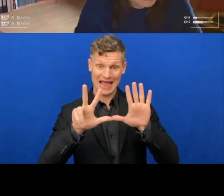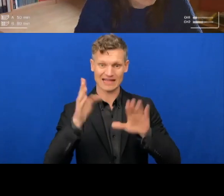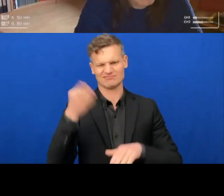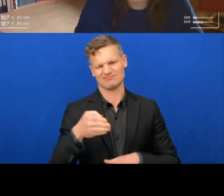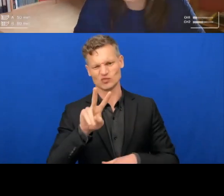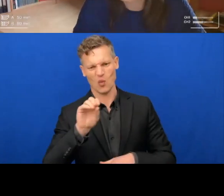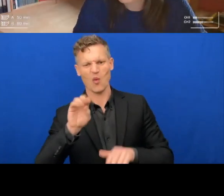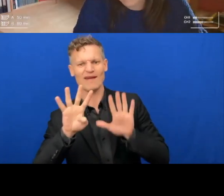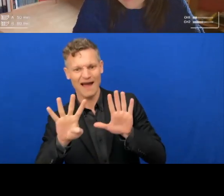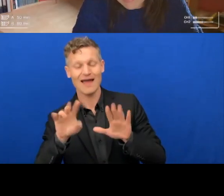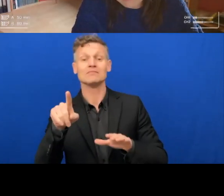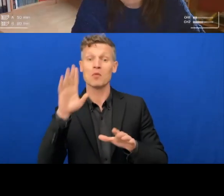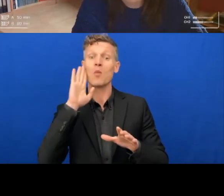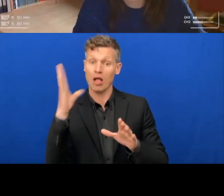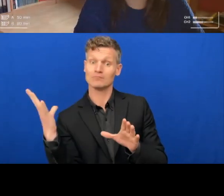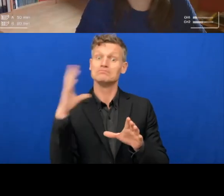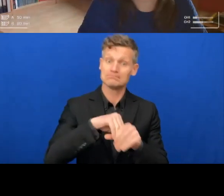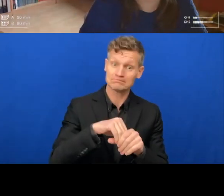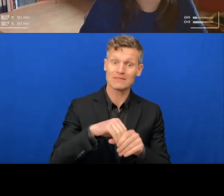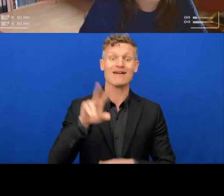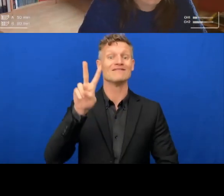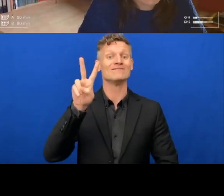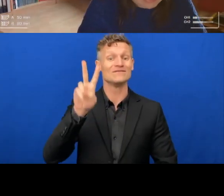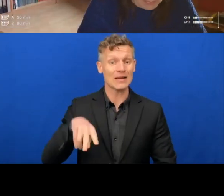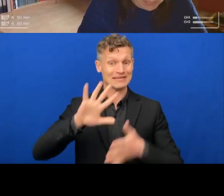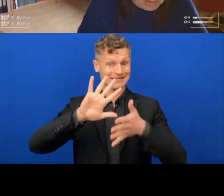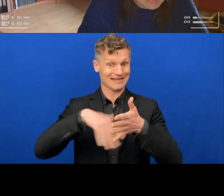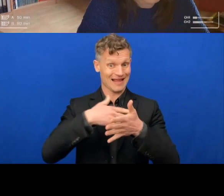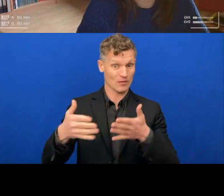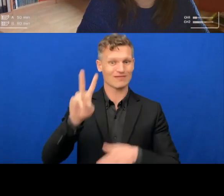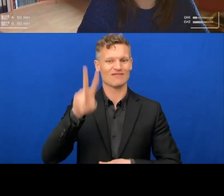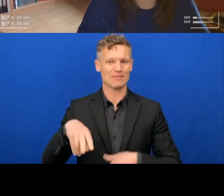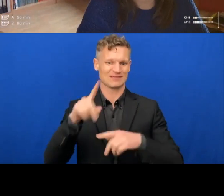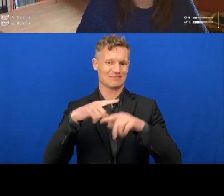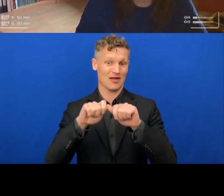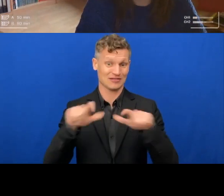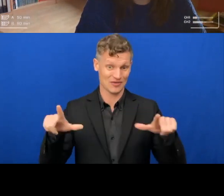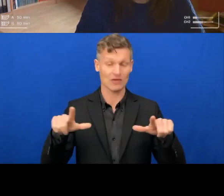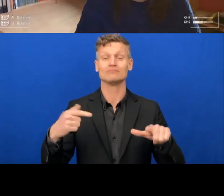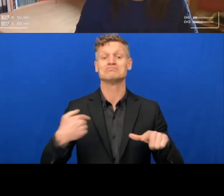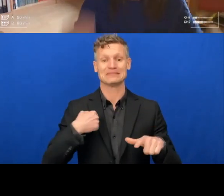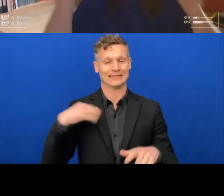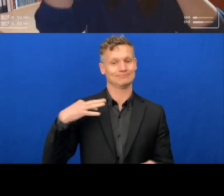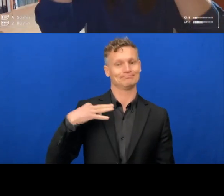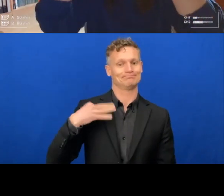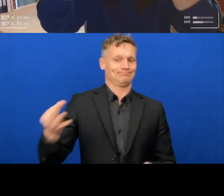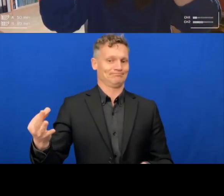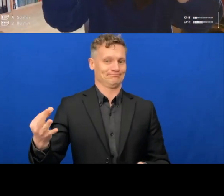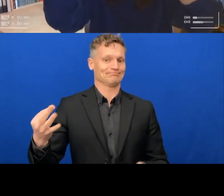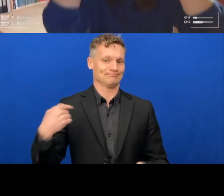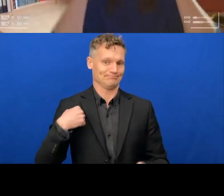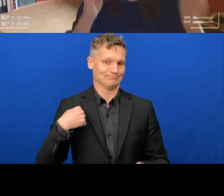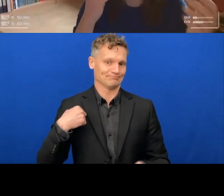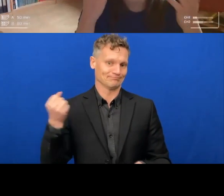el consejo de la universidad decidió que se incorporaría la lengua de signos en sus programas en el año 2008, y a